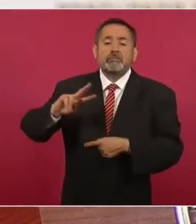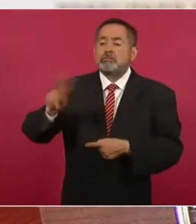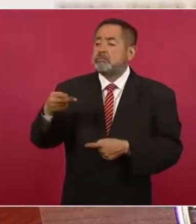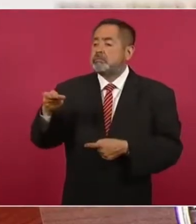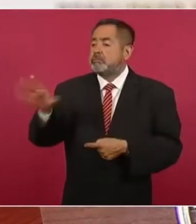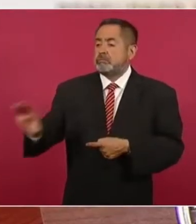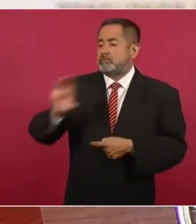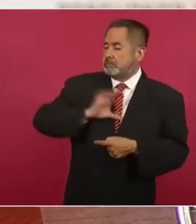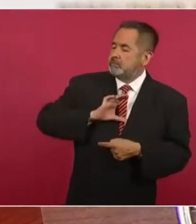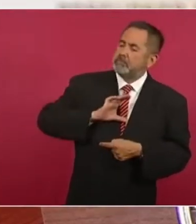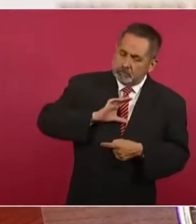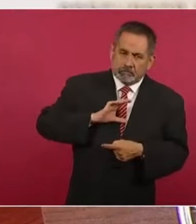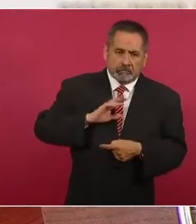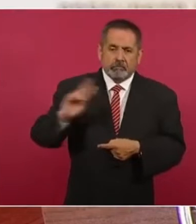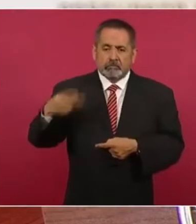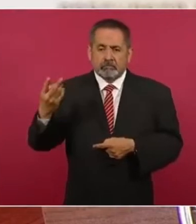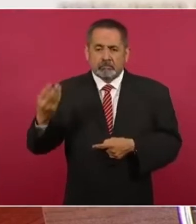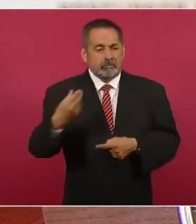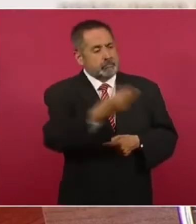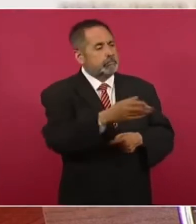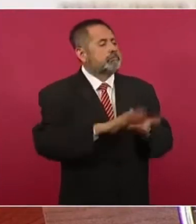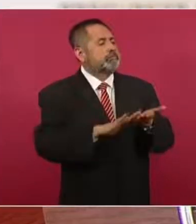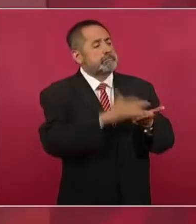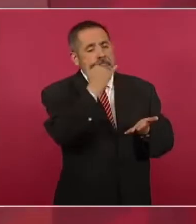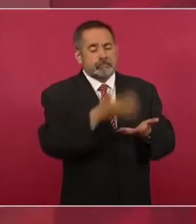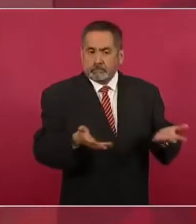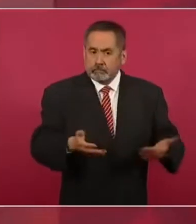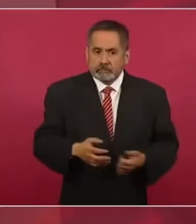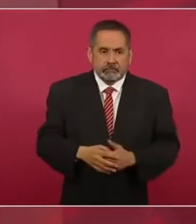se les devolvían,